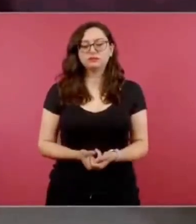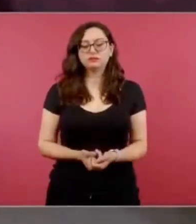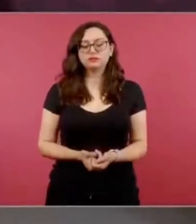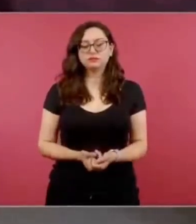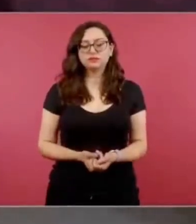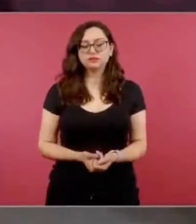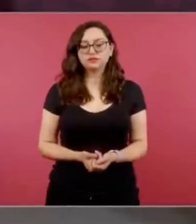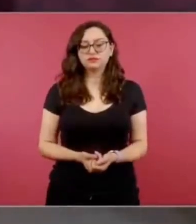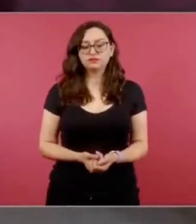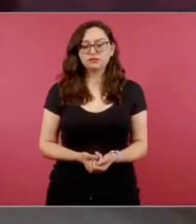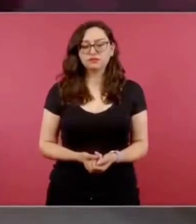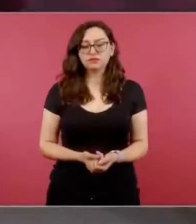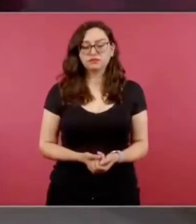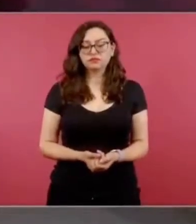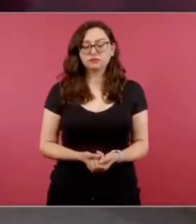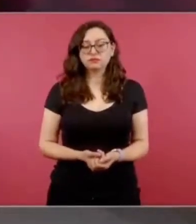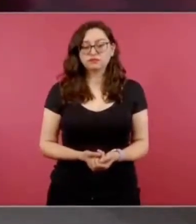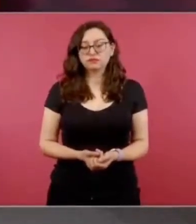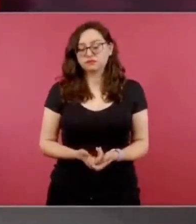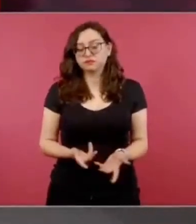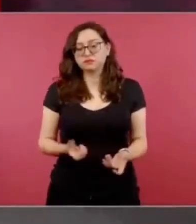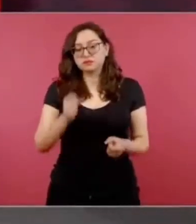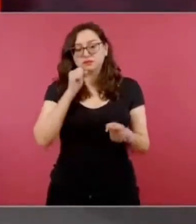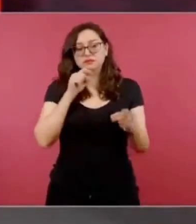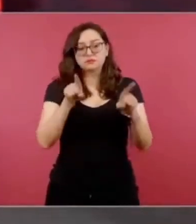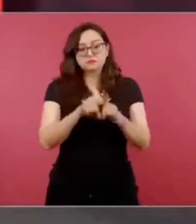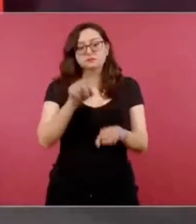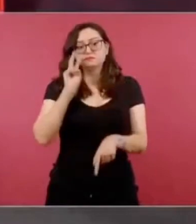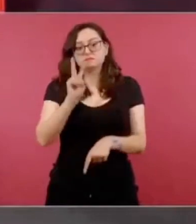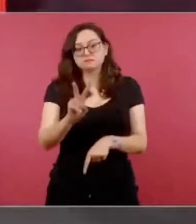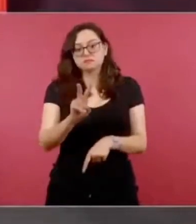son dos posturas,